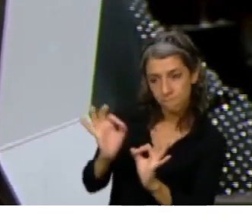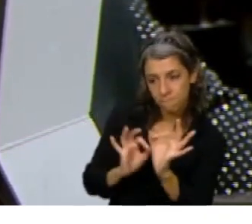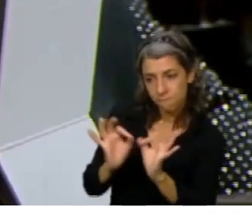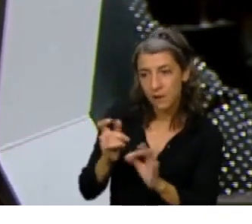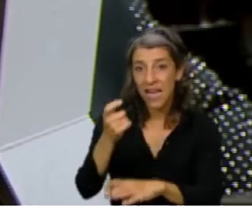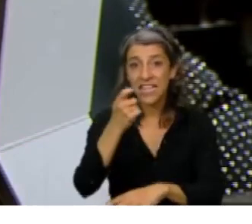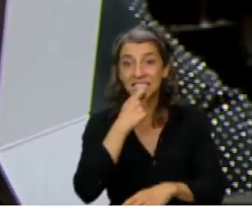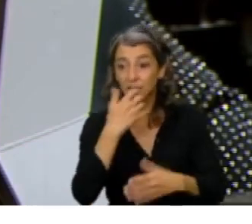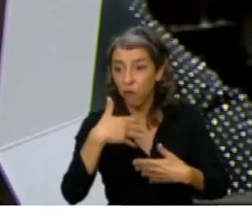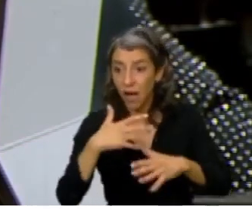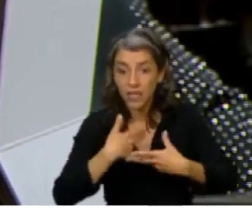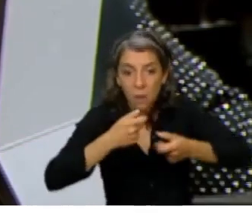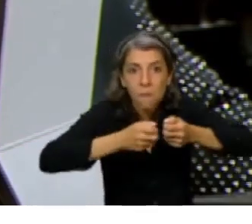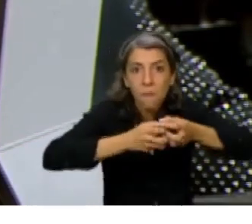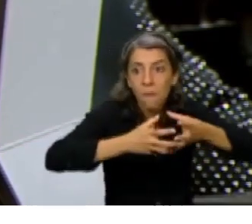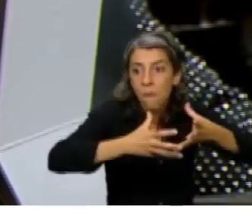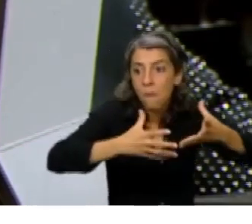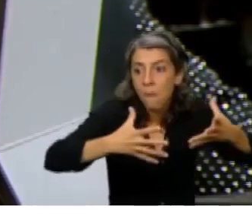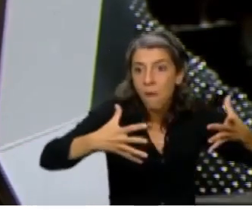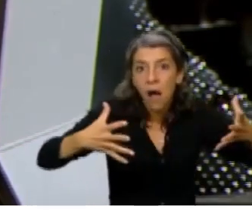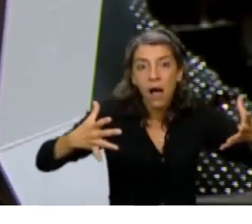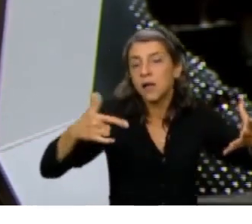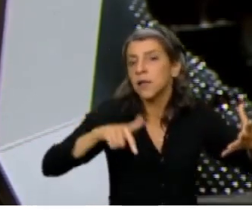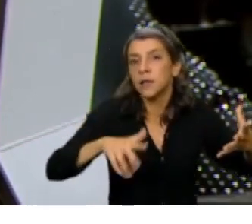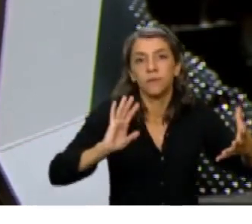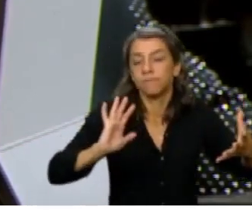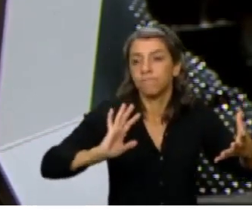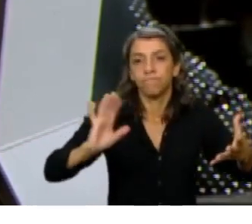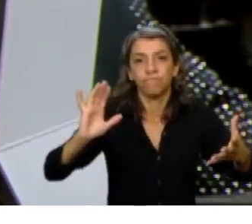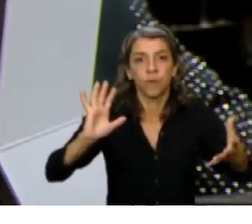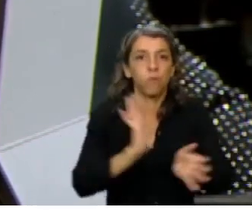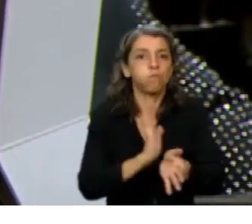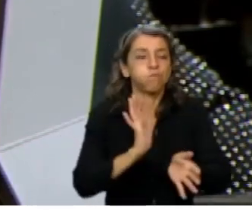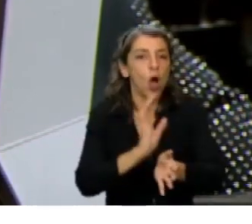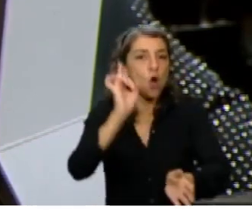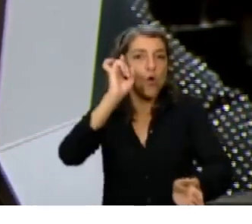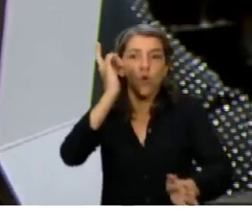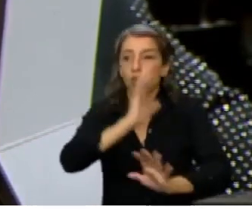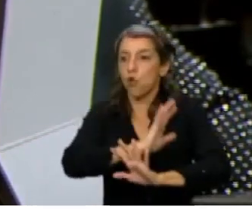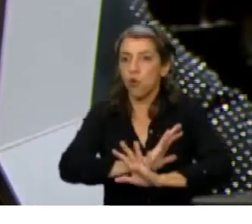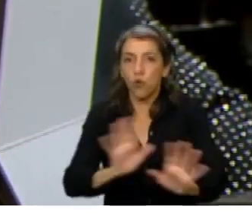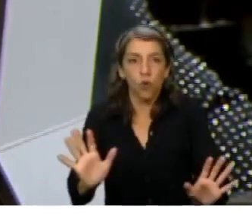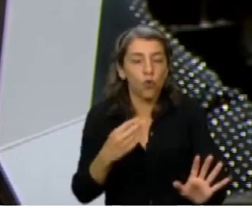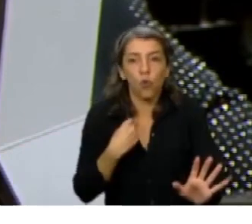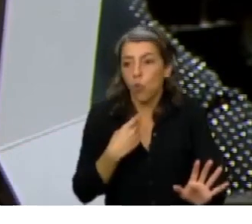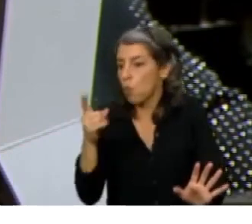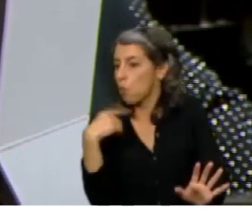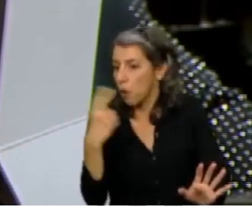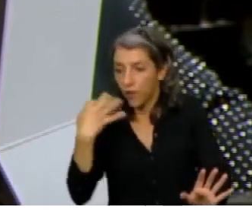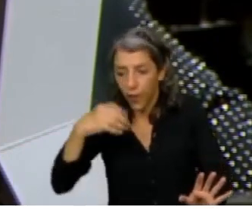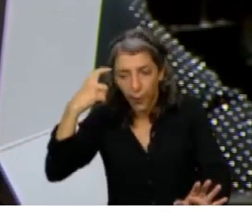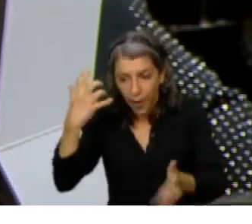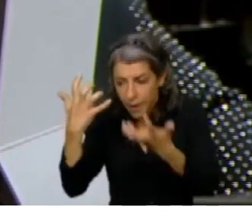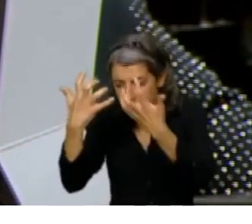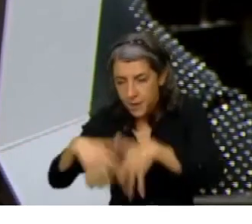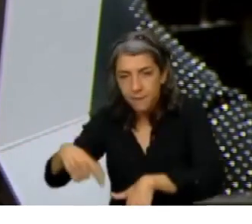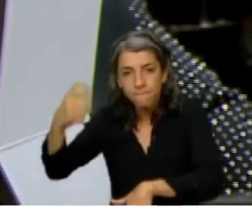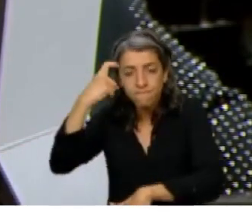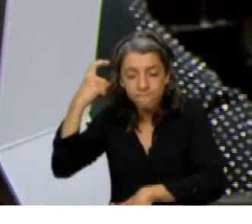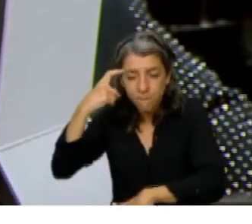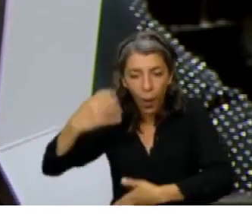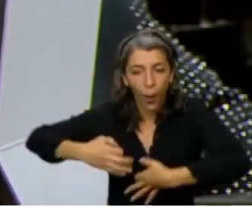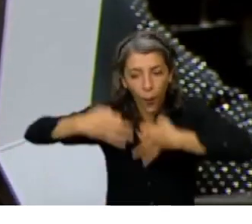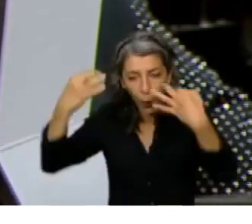en el gobierno y en el país. No hay barómetro más exacto para estimar el grado de sensatez y civilización de cada